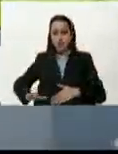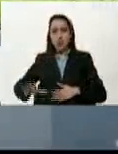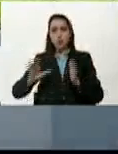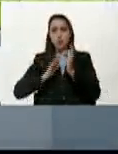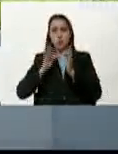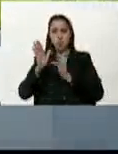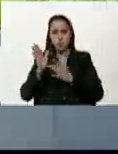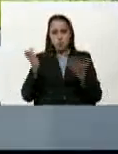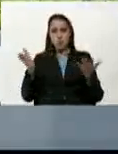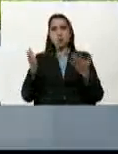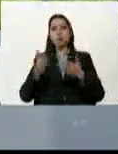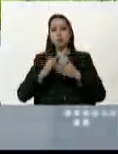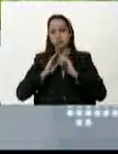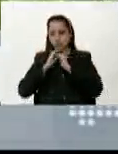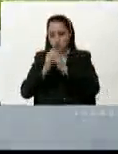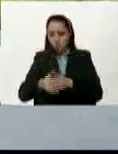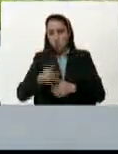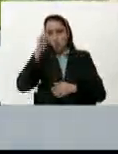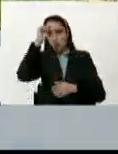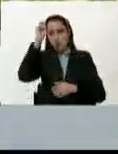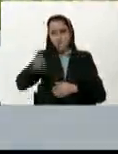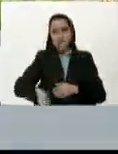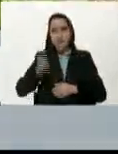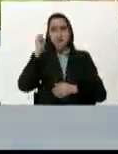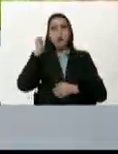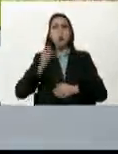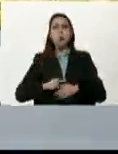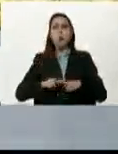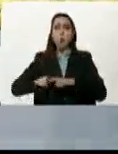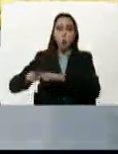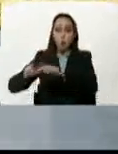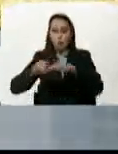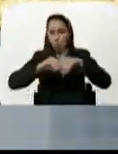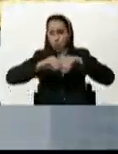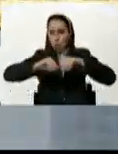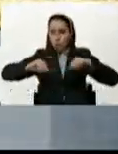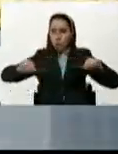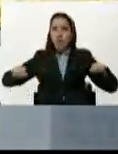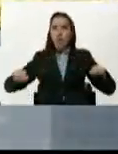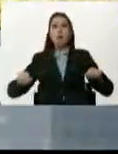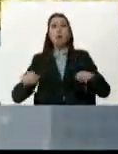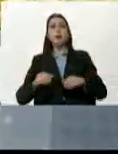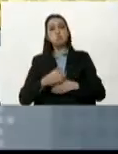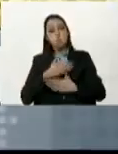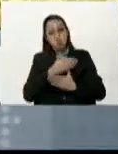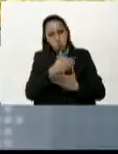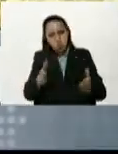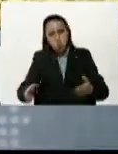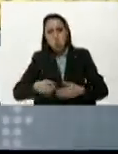homenaje al santo cristo de la grita es una tierra muy muy muy muy noble